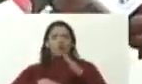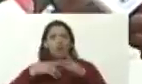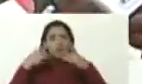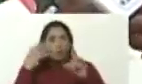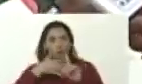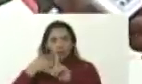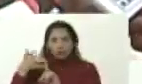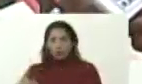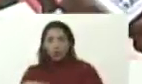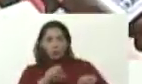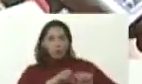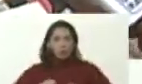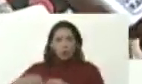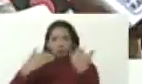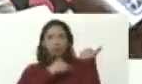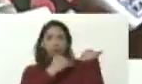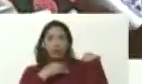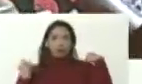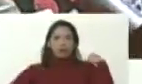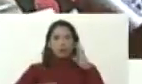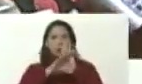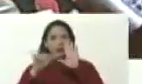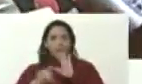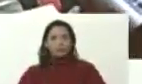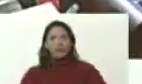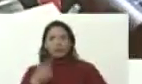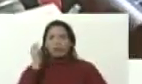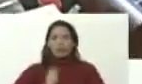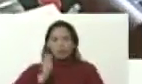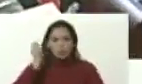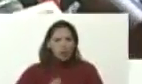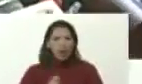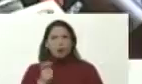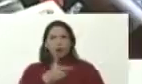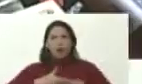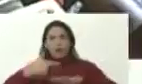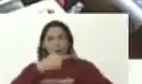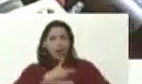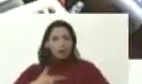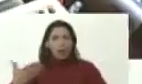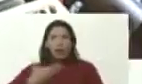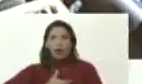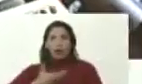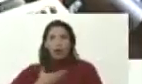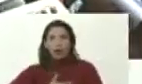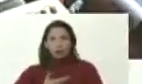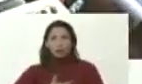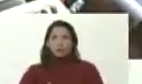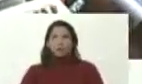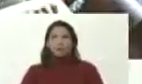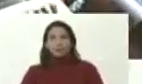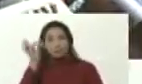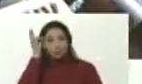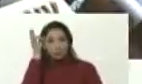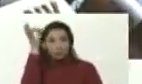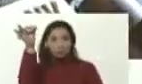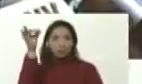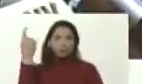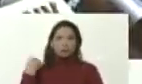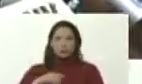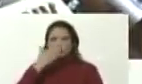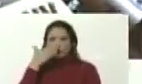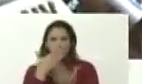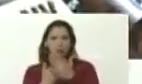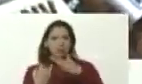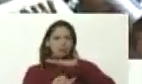ocupando responsabilidades. Los tenemos de constituyentes, de diputados, de gobernadores, de alcaldes, de concejales. Los tenemos al frente